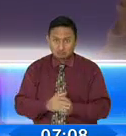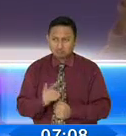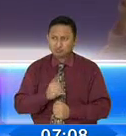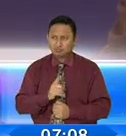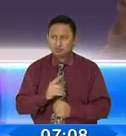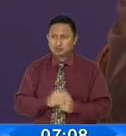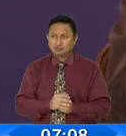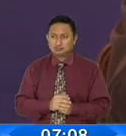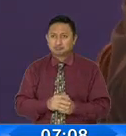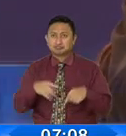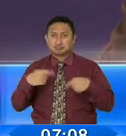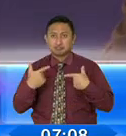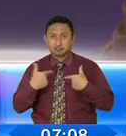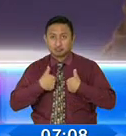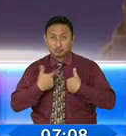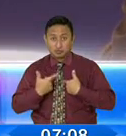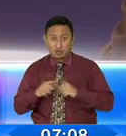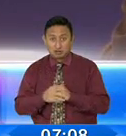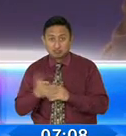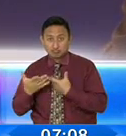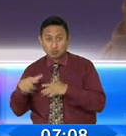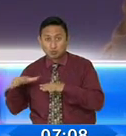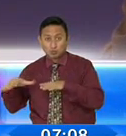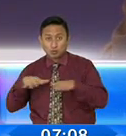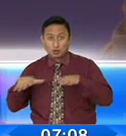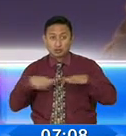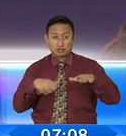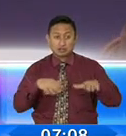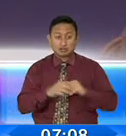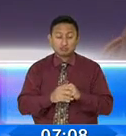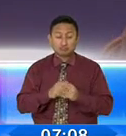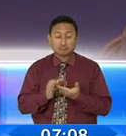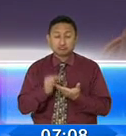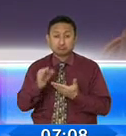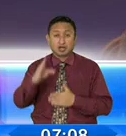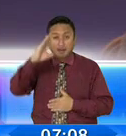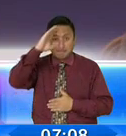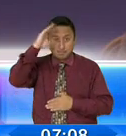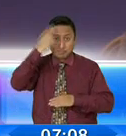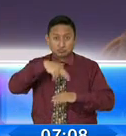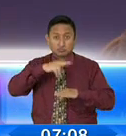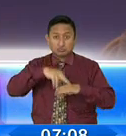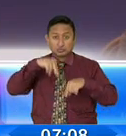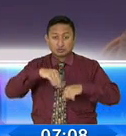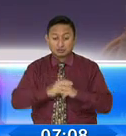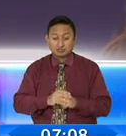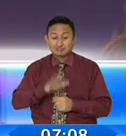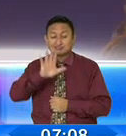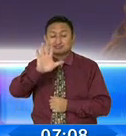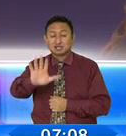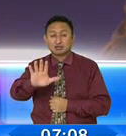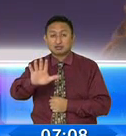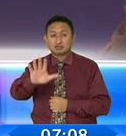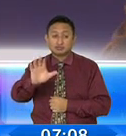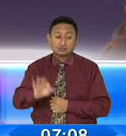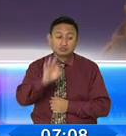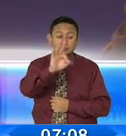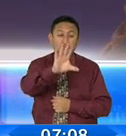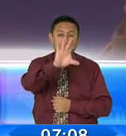una coordinación con las zonales de la Policía Nacional, la zonal 5 y la zonal